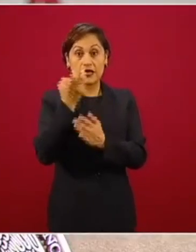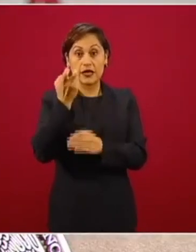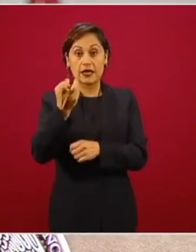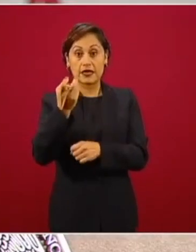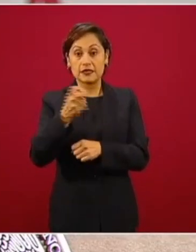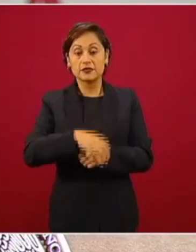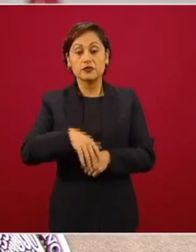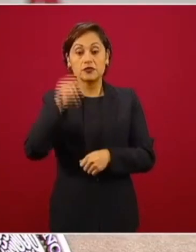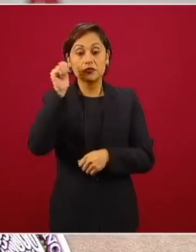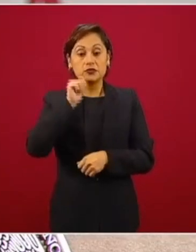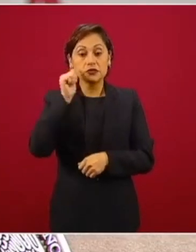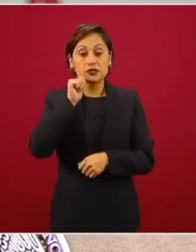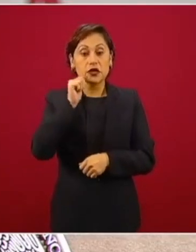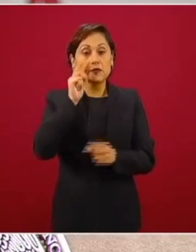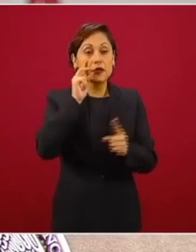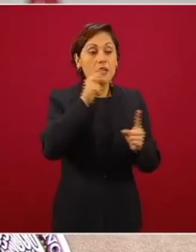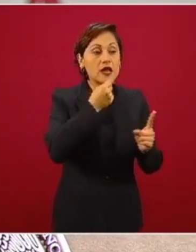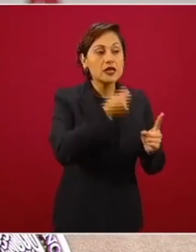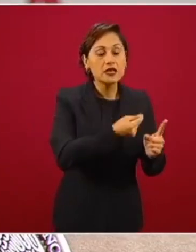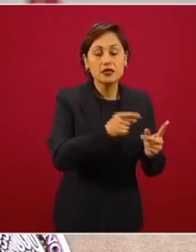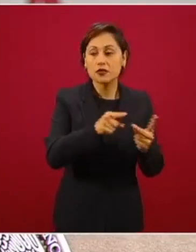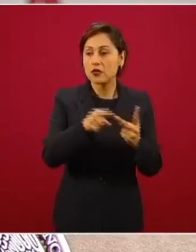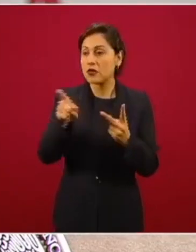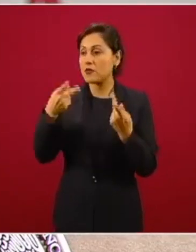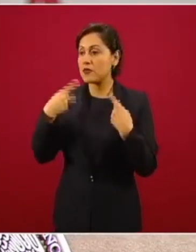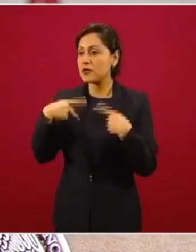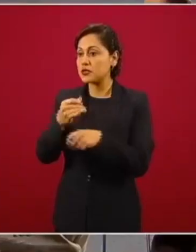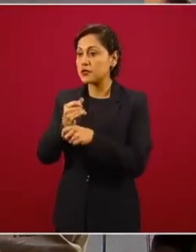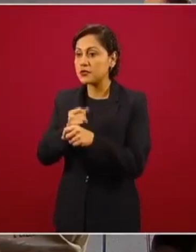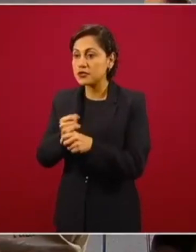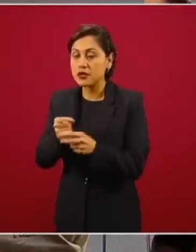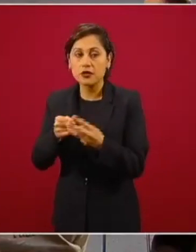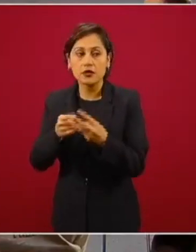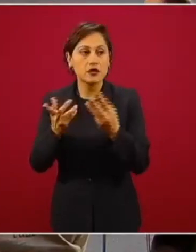los niños, los investigadores,